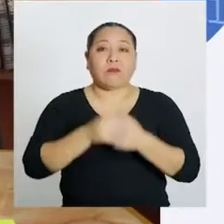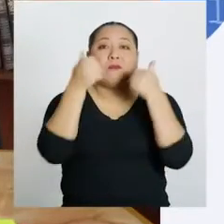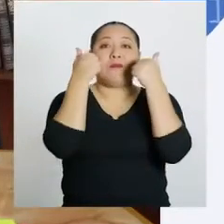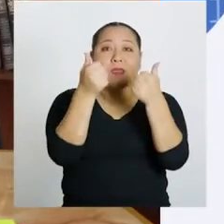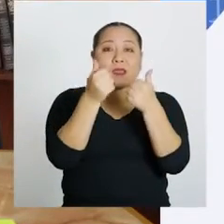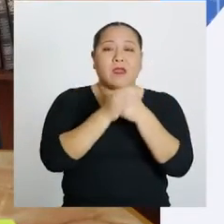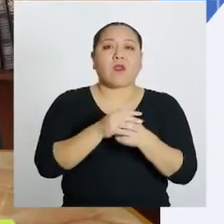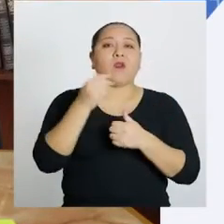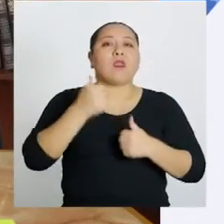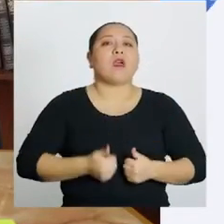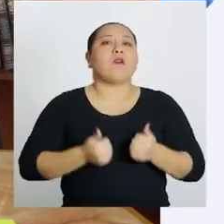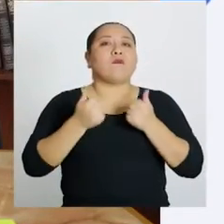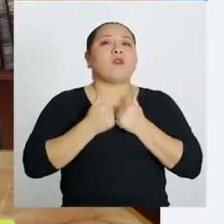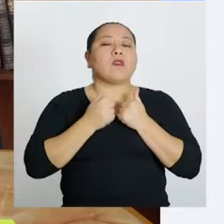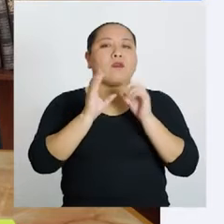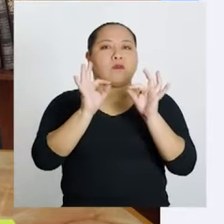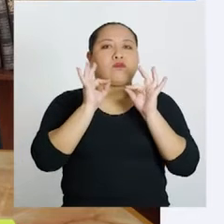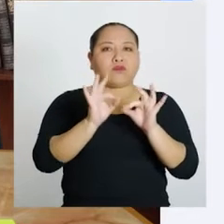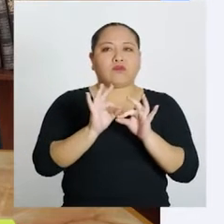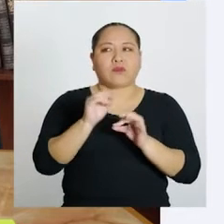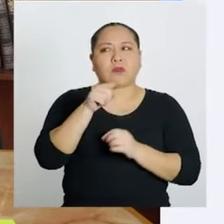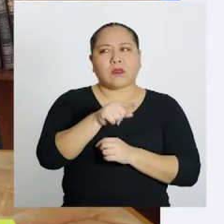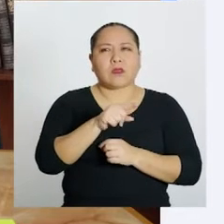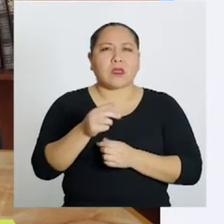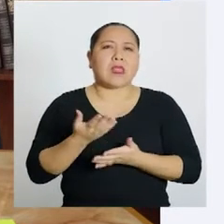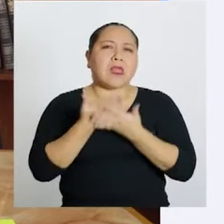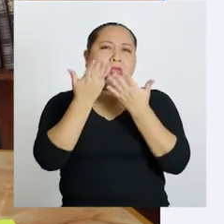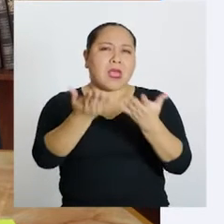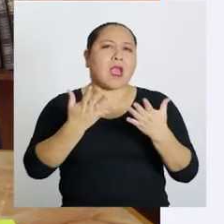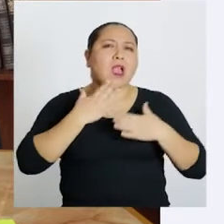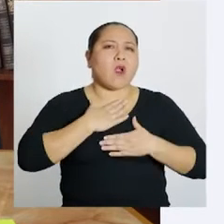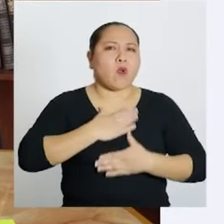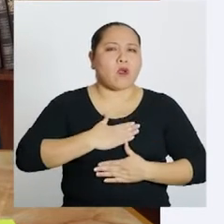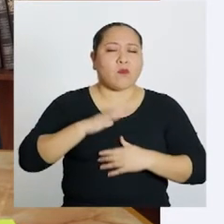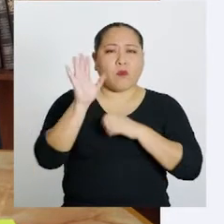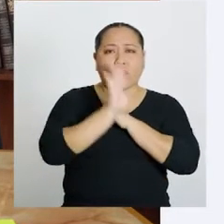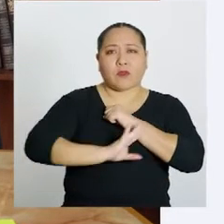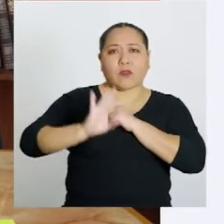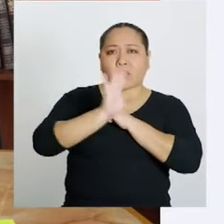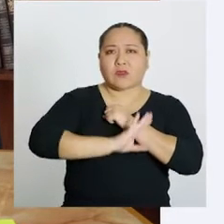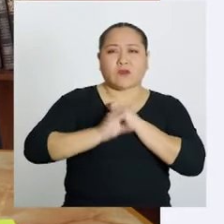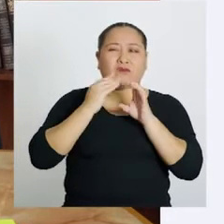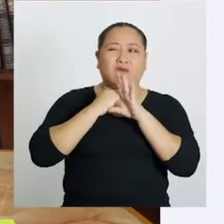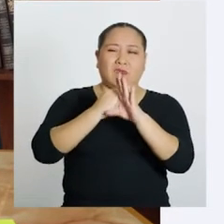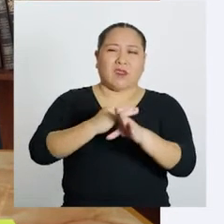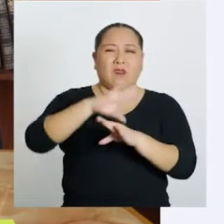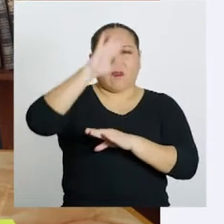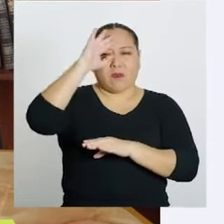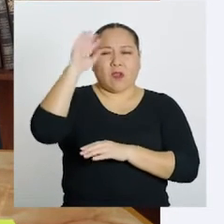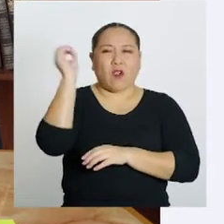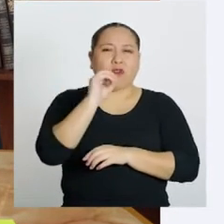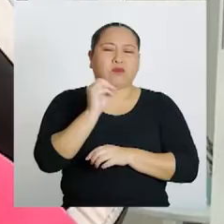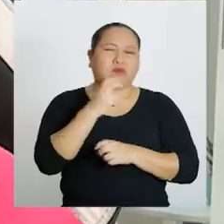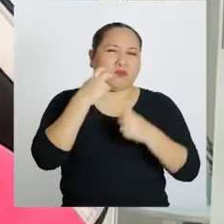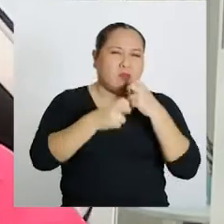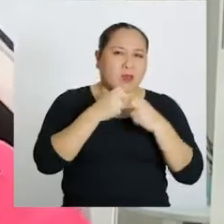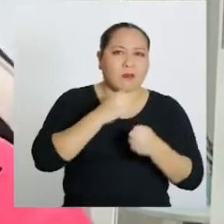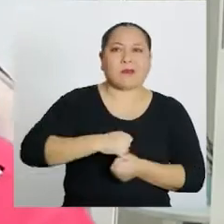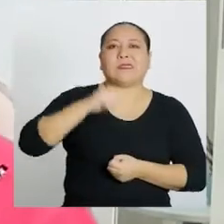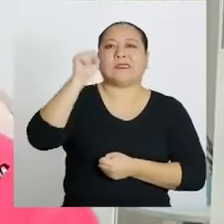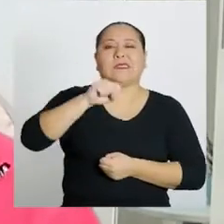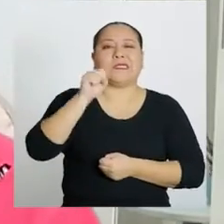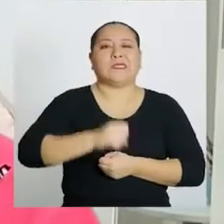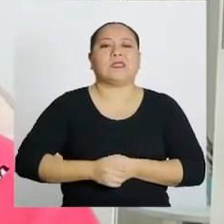Muy bueno. Una vida activa usualmente le trae a nuestro cuerpo mayor protección contra enfermedades o malestares.